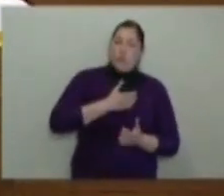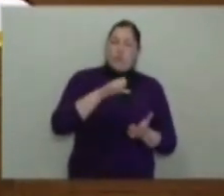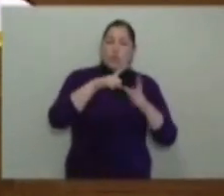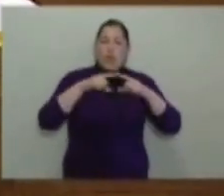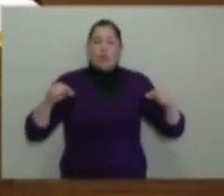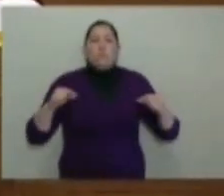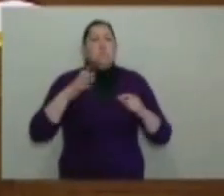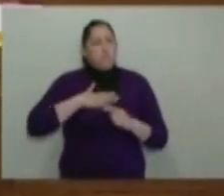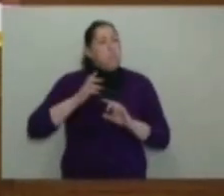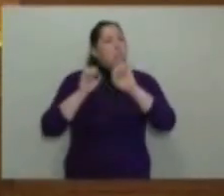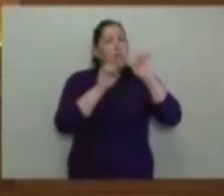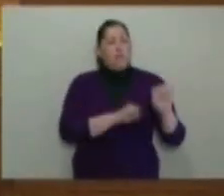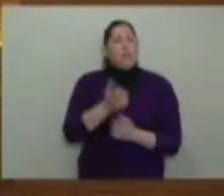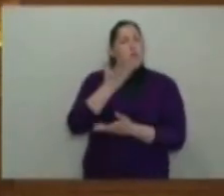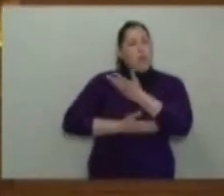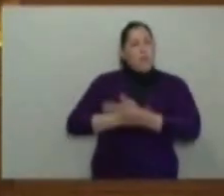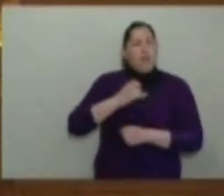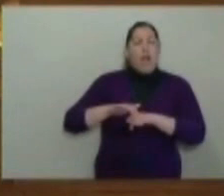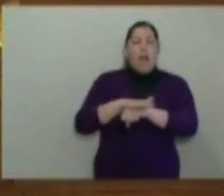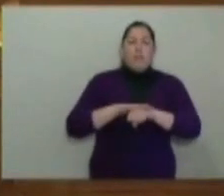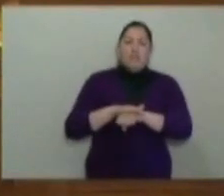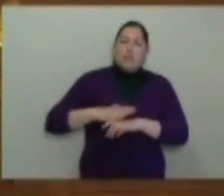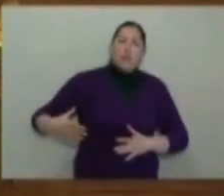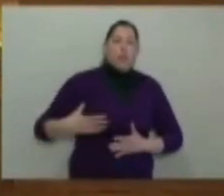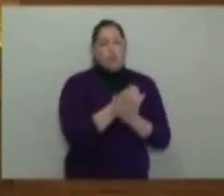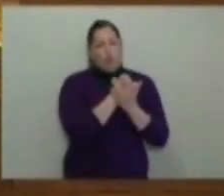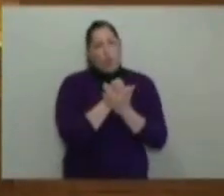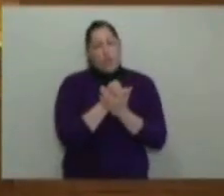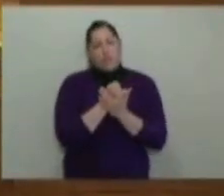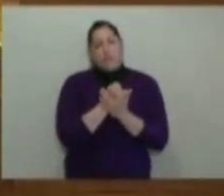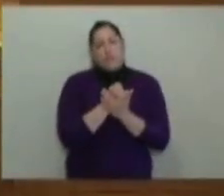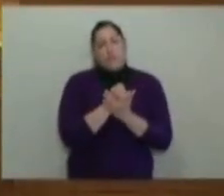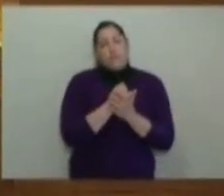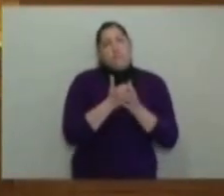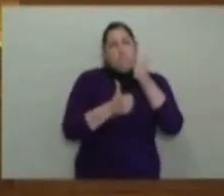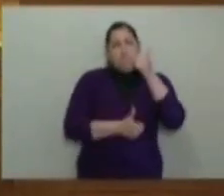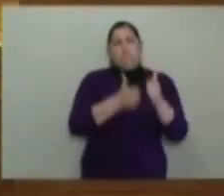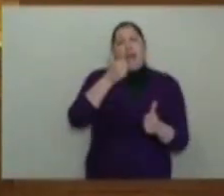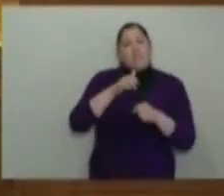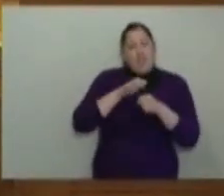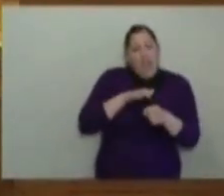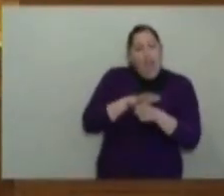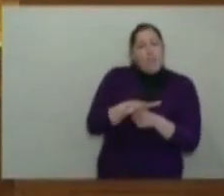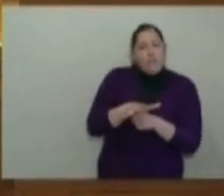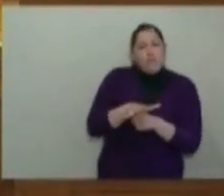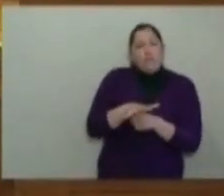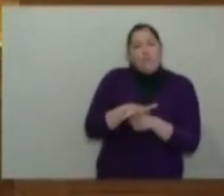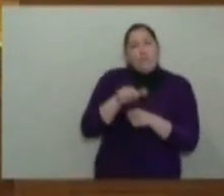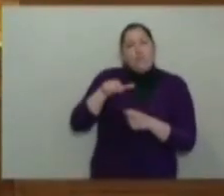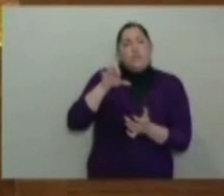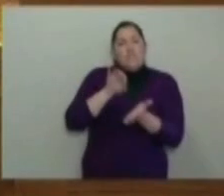nosotros defendemos la colaboración entre todas las administraciones mucho más mucho más en ese en este ámbito de los de los